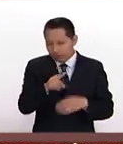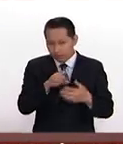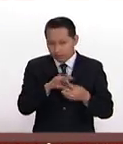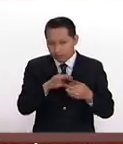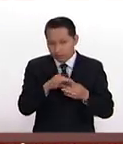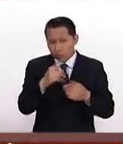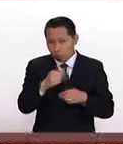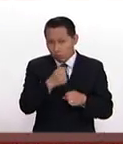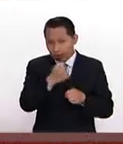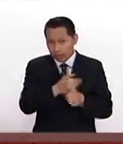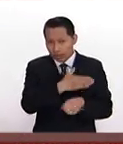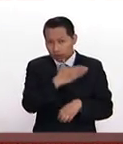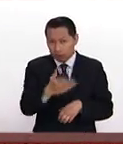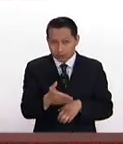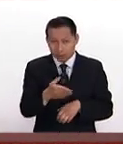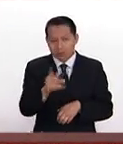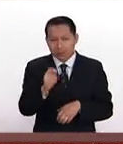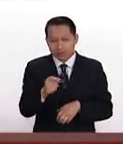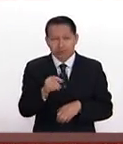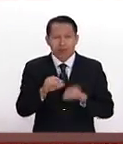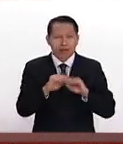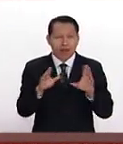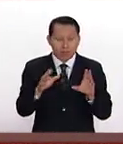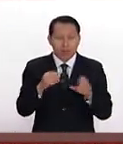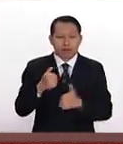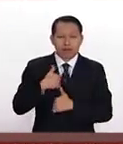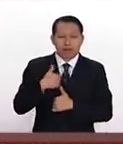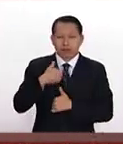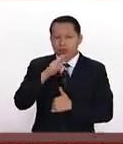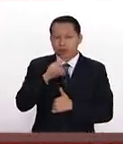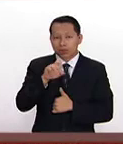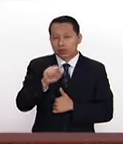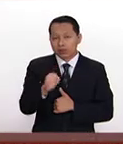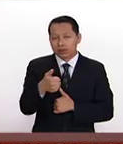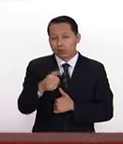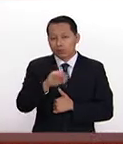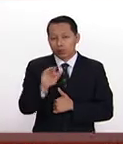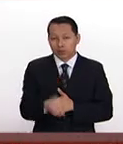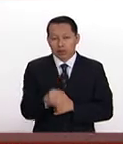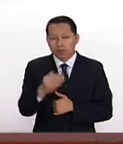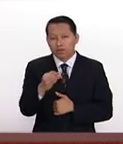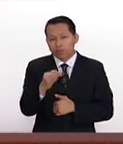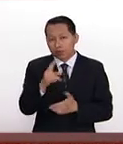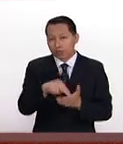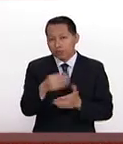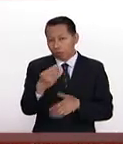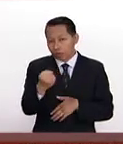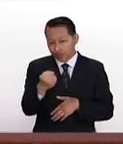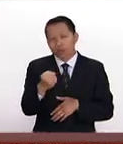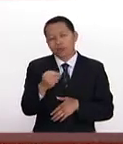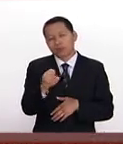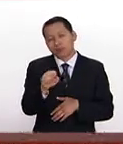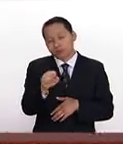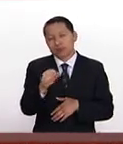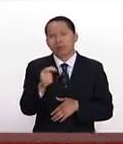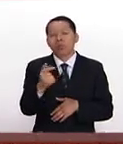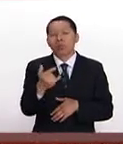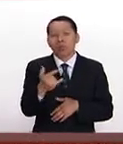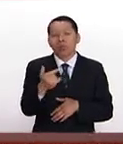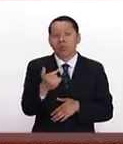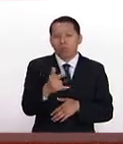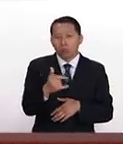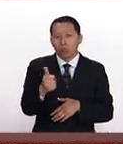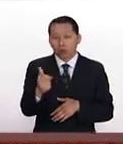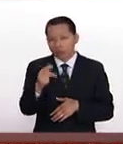al año siguiente y es claramente el ejército al que se le prefiere 66% febrero del 960 julio agosto del 10